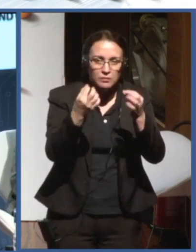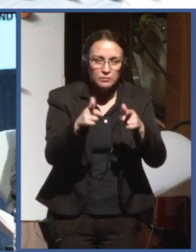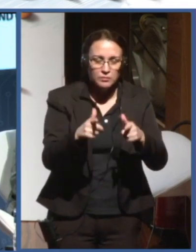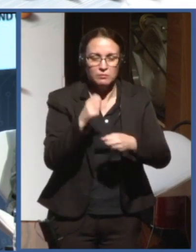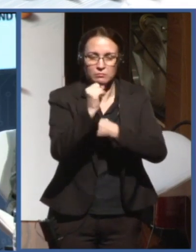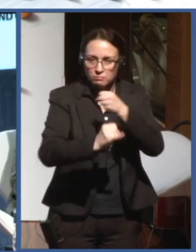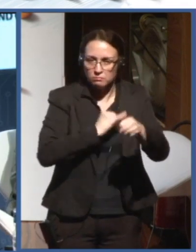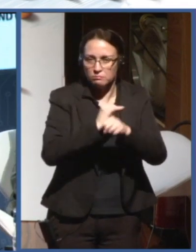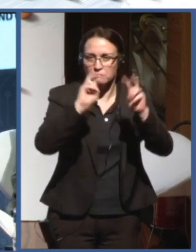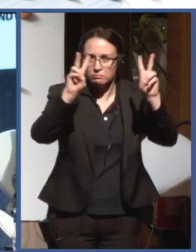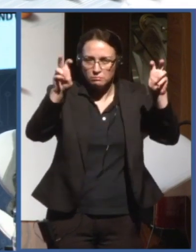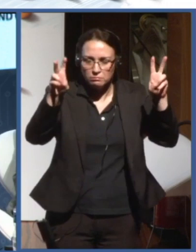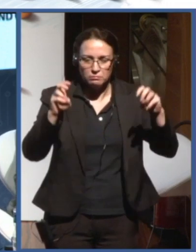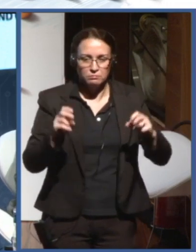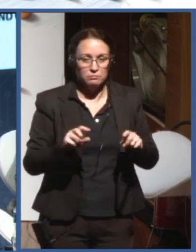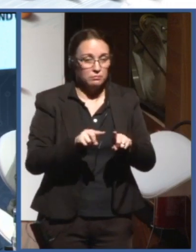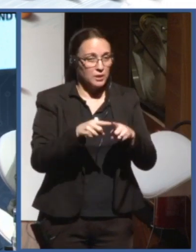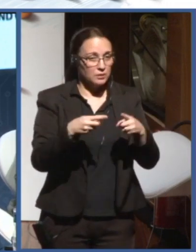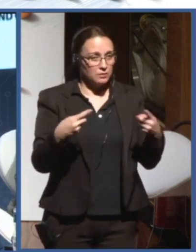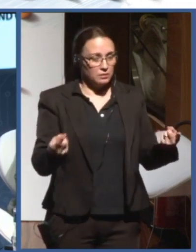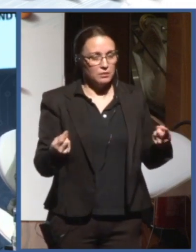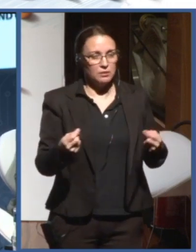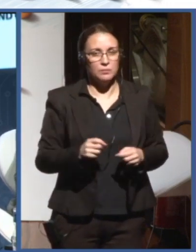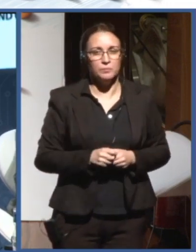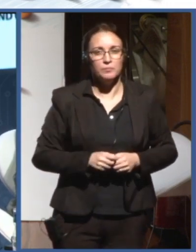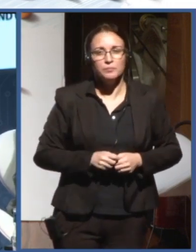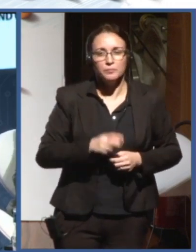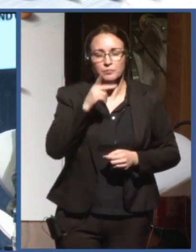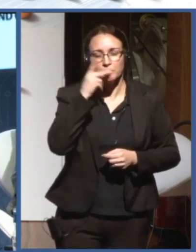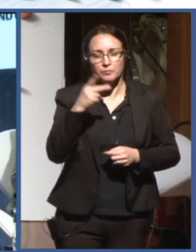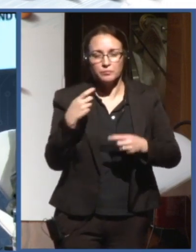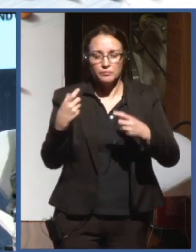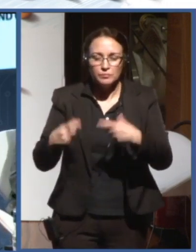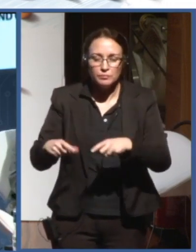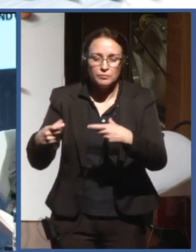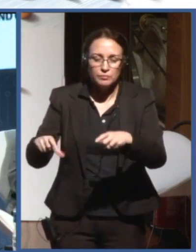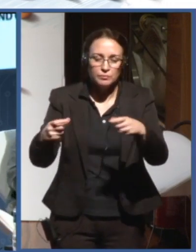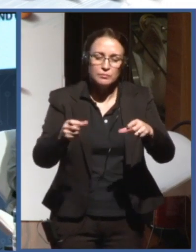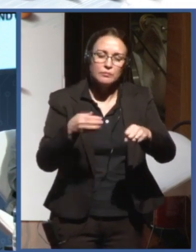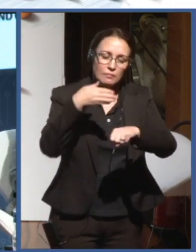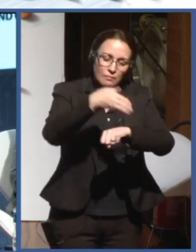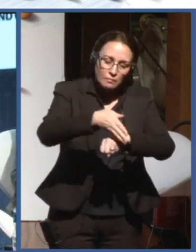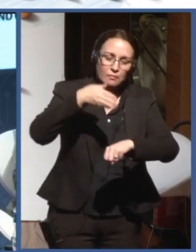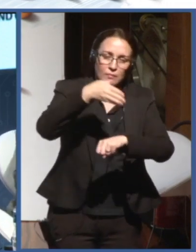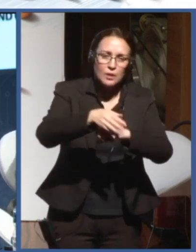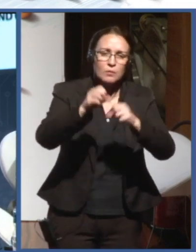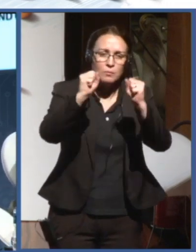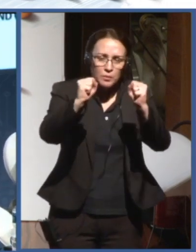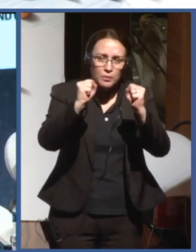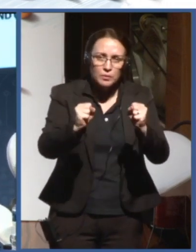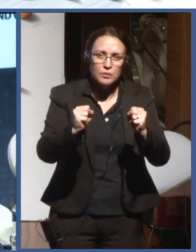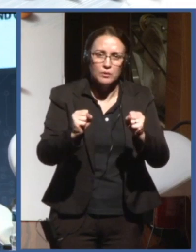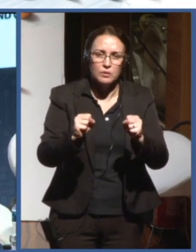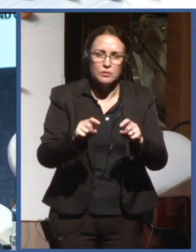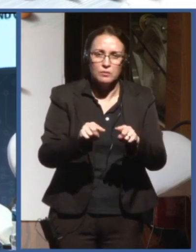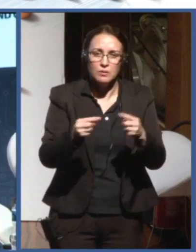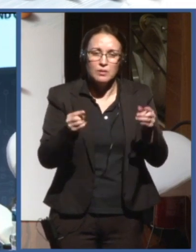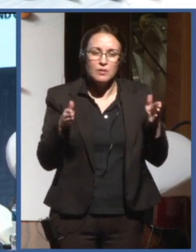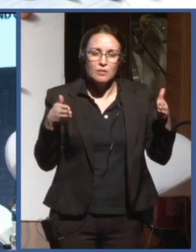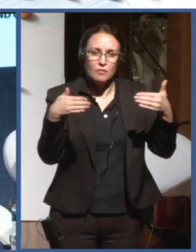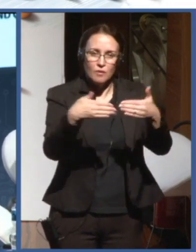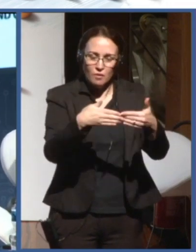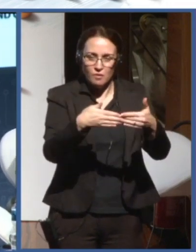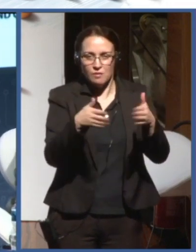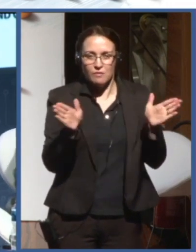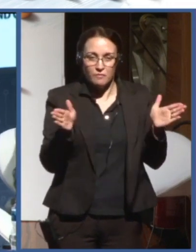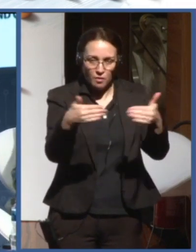espacios en los que pueden participar, pero creo que comparten en muchos foros su preocupación. Yo, en el trabajo que